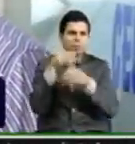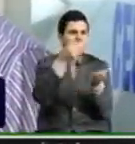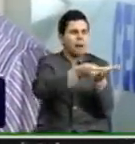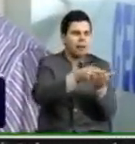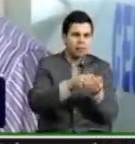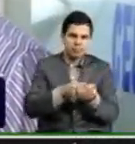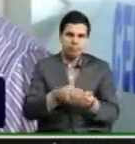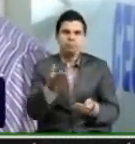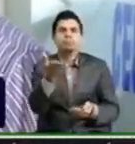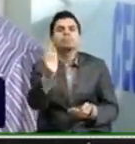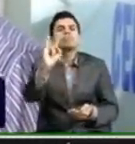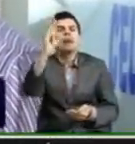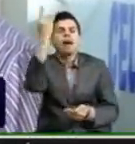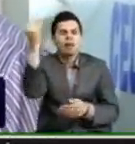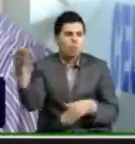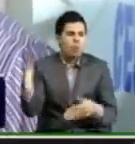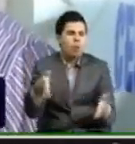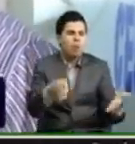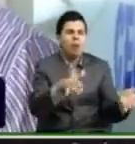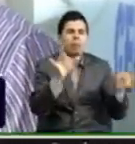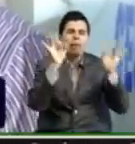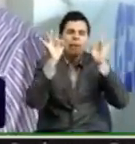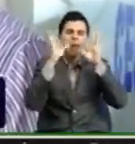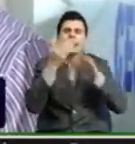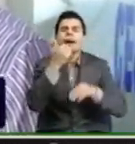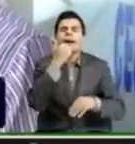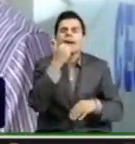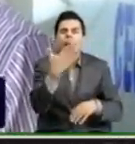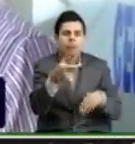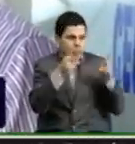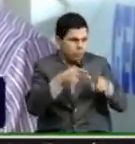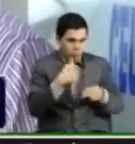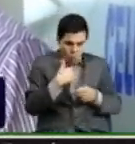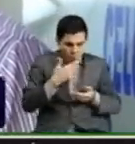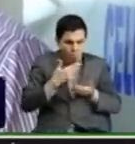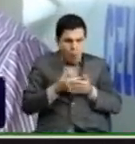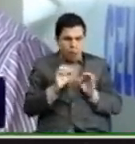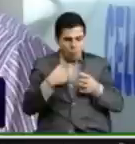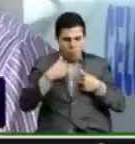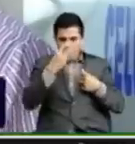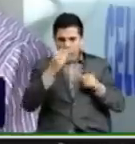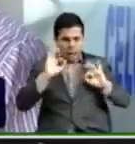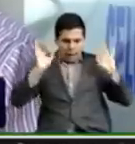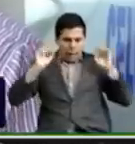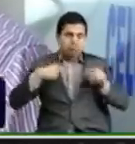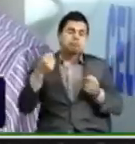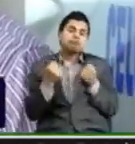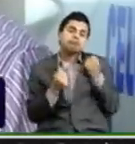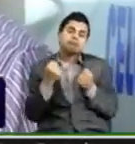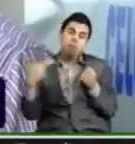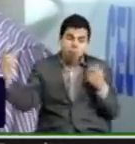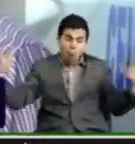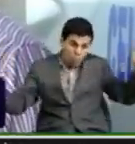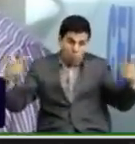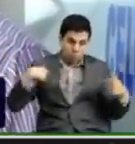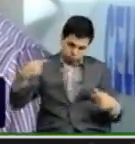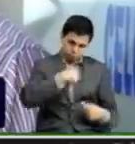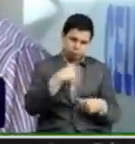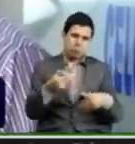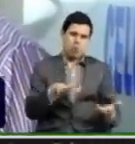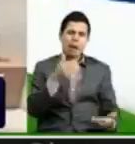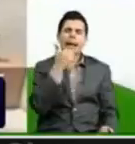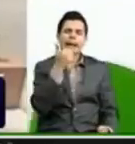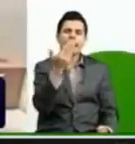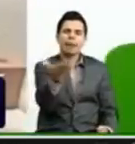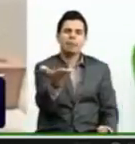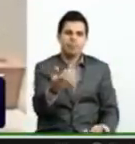podido haber ocurrido una tragedia grandísima en personas inocentes que no tenemos nada que ver en una situación ante